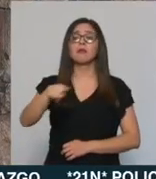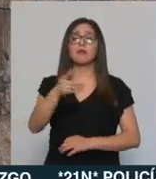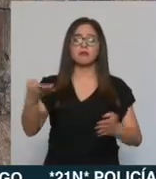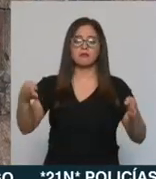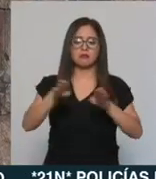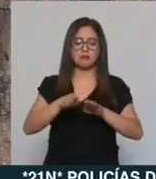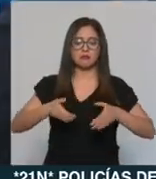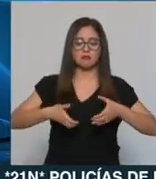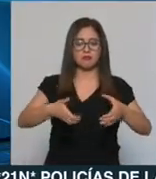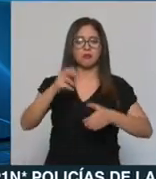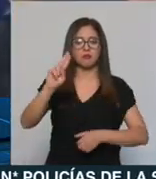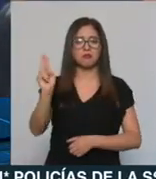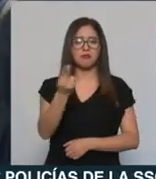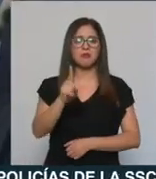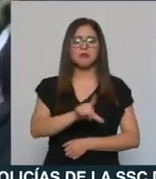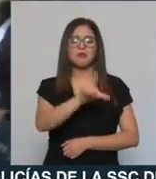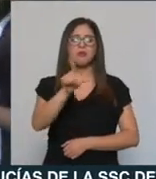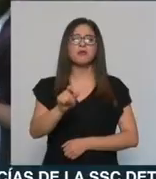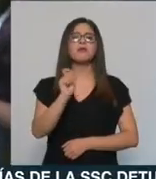Mire, aquí está la historia.